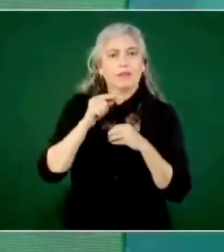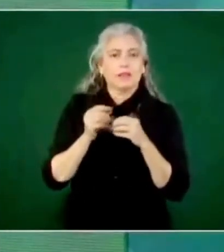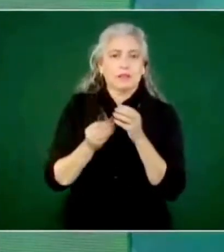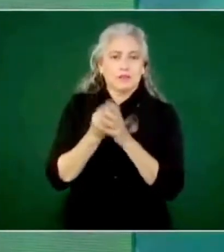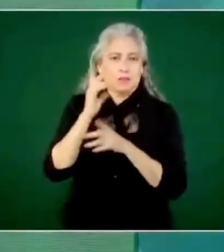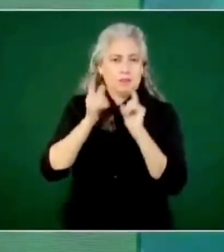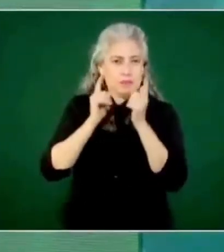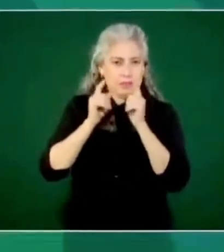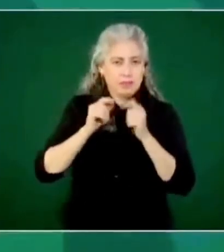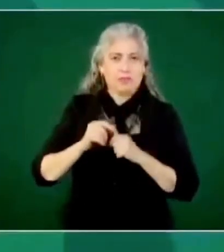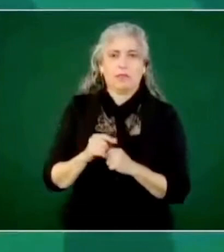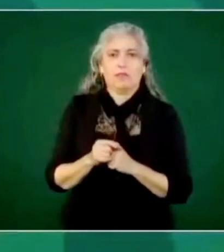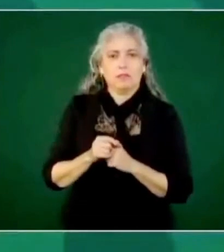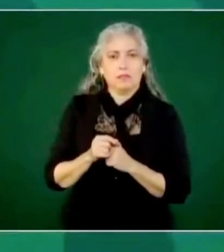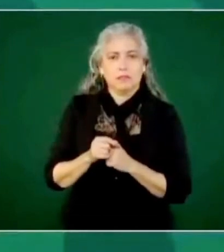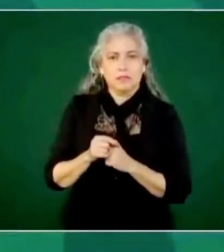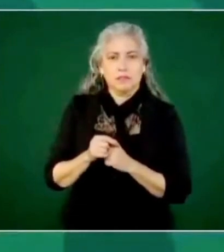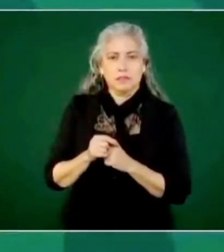del doctor